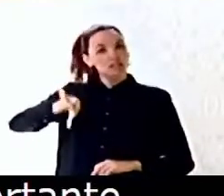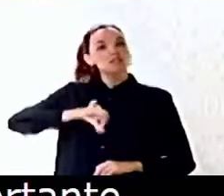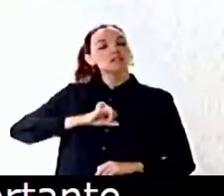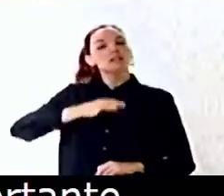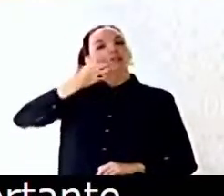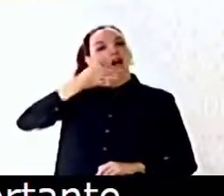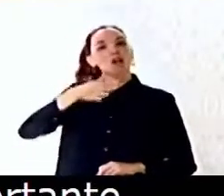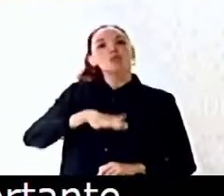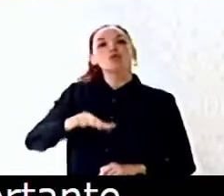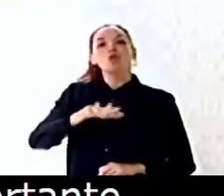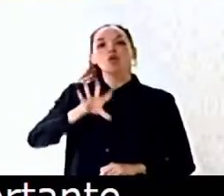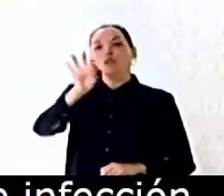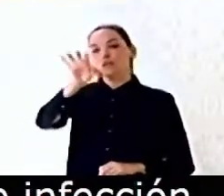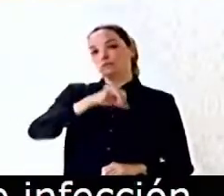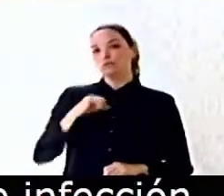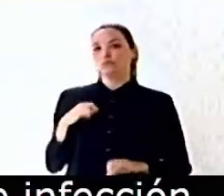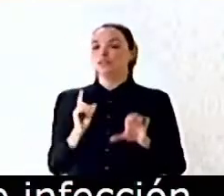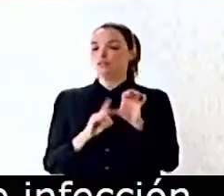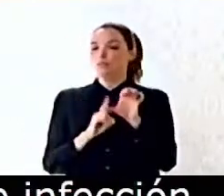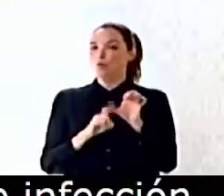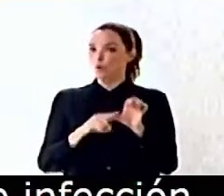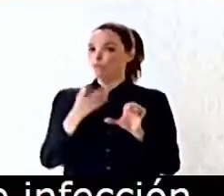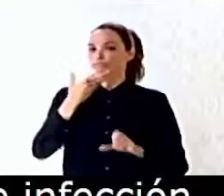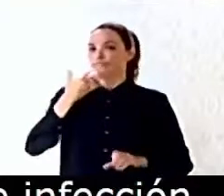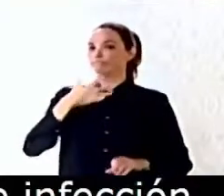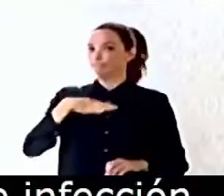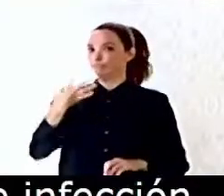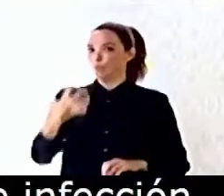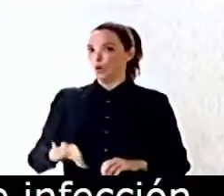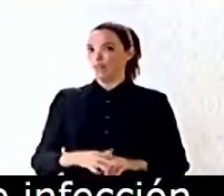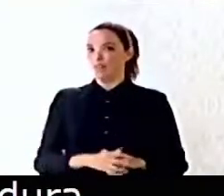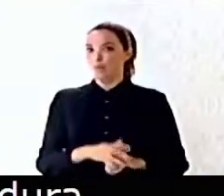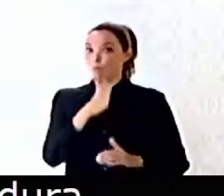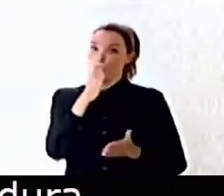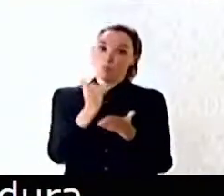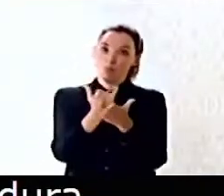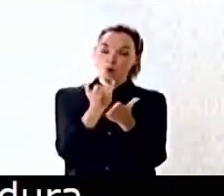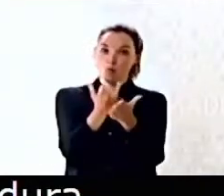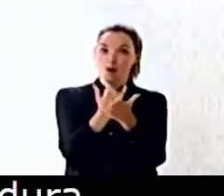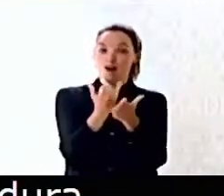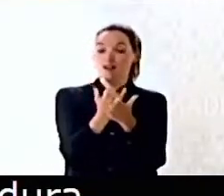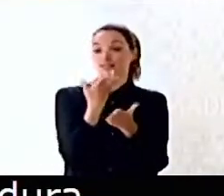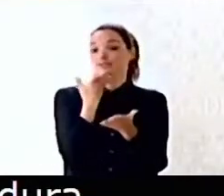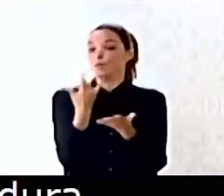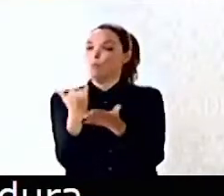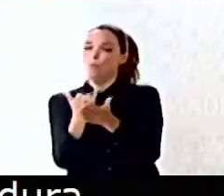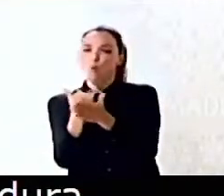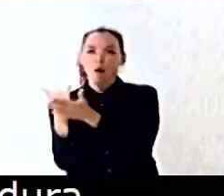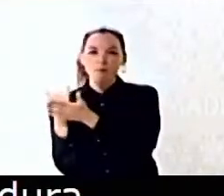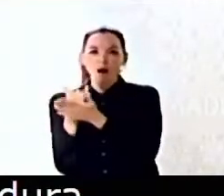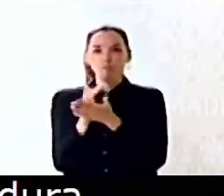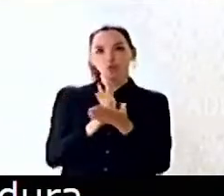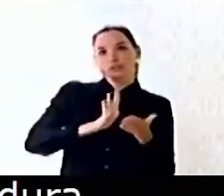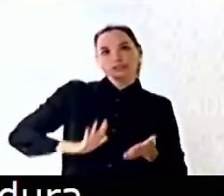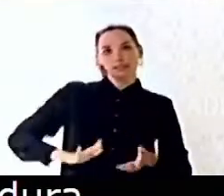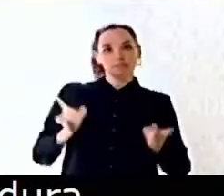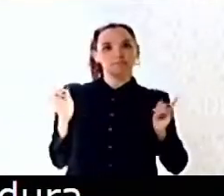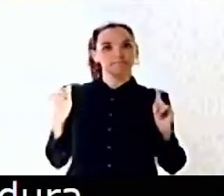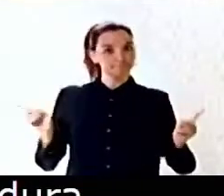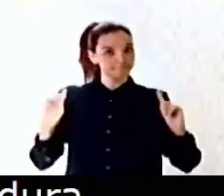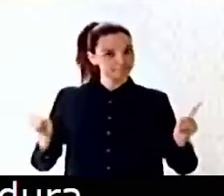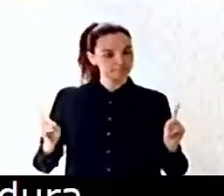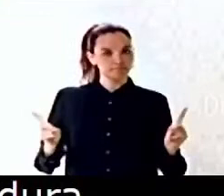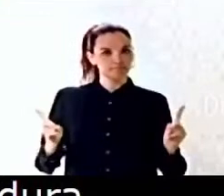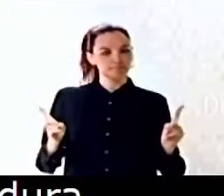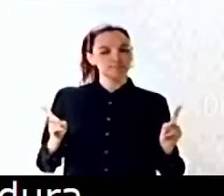del ámbito de la Comunidad Autónoma de Extremadura. Esa tasa de positividad, ese adelantarnos al virus que hemos comentado ya